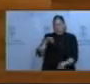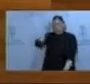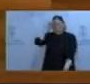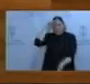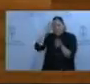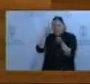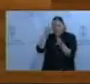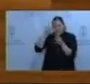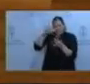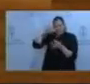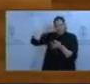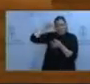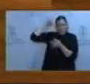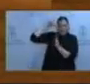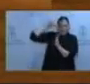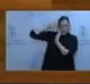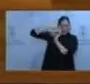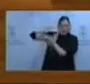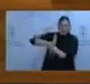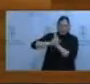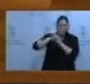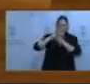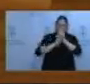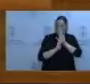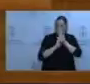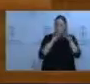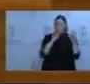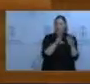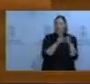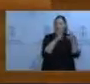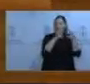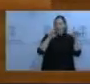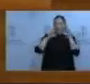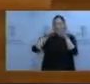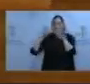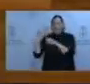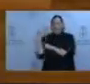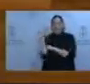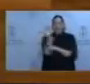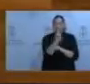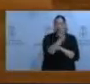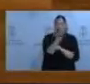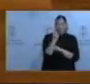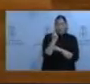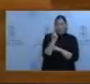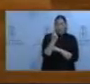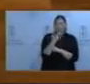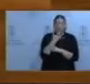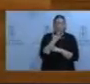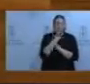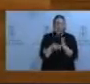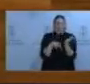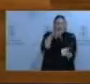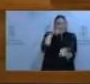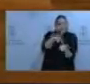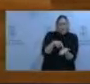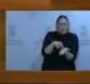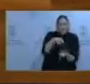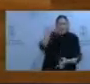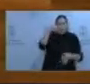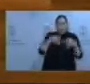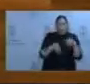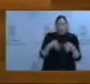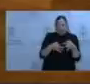riesgos, digamos, por decirlo así, de cada sociedad o entidad. Es decir, qué reclamaciones judiciales o extrajudiciales